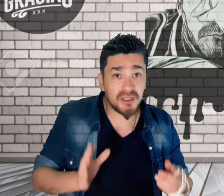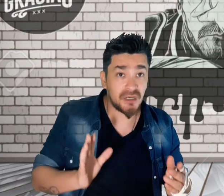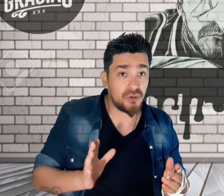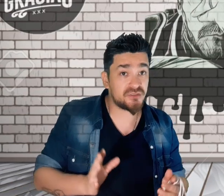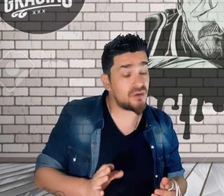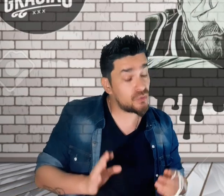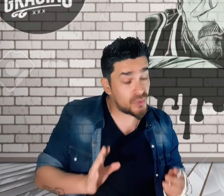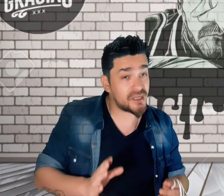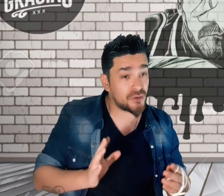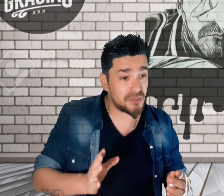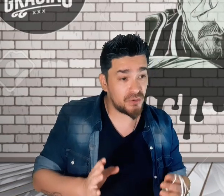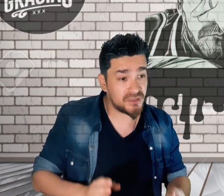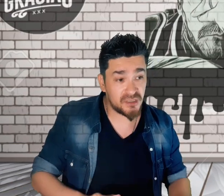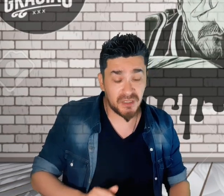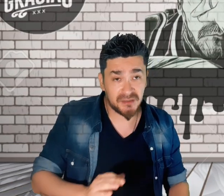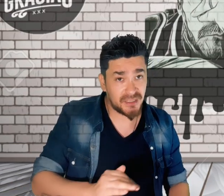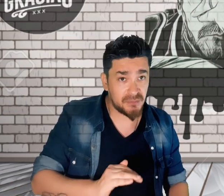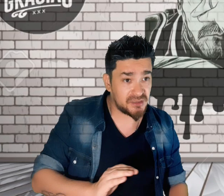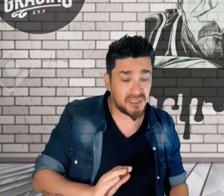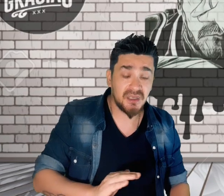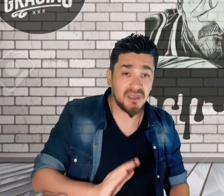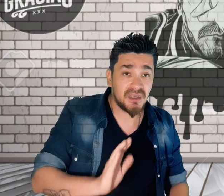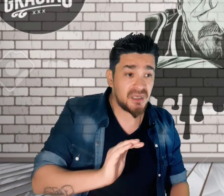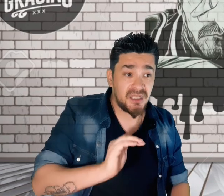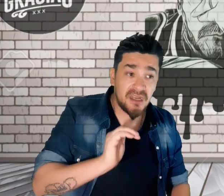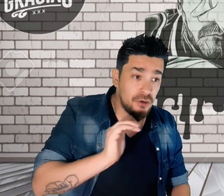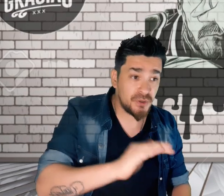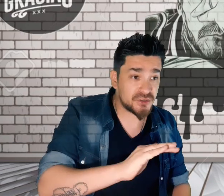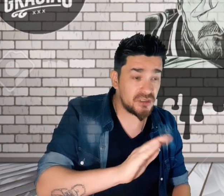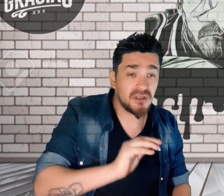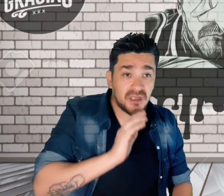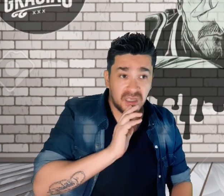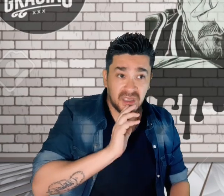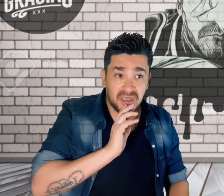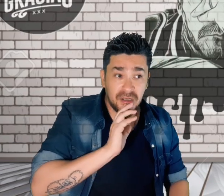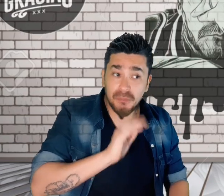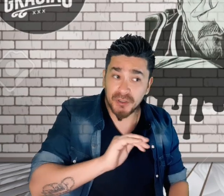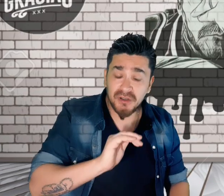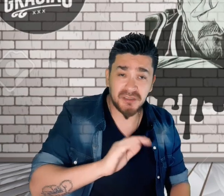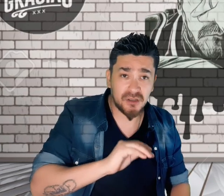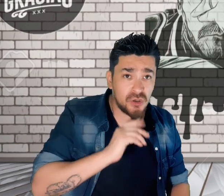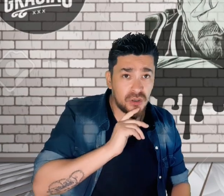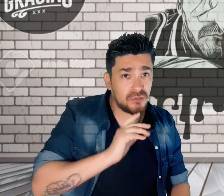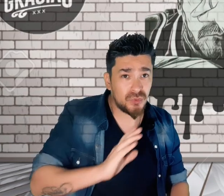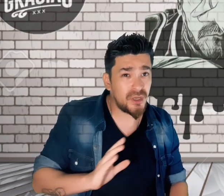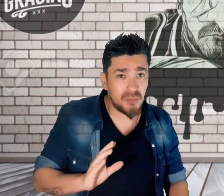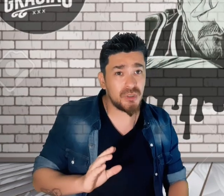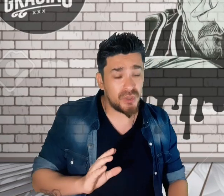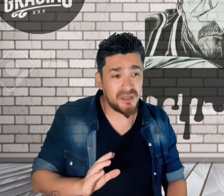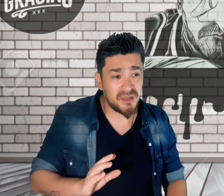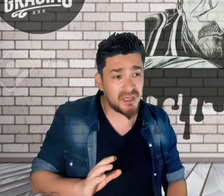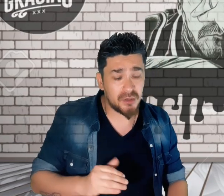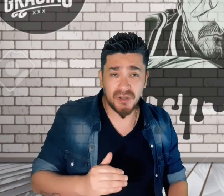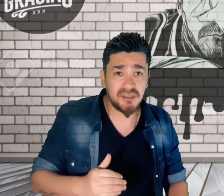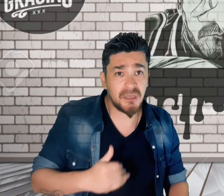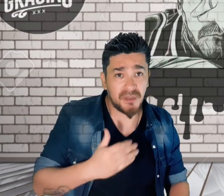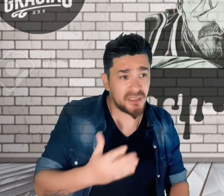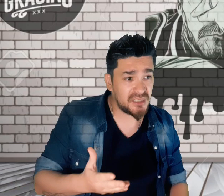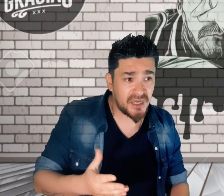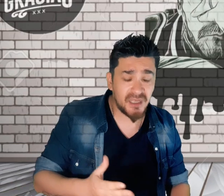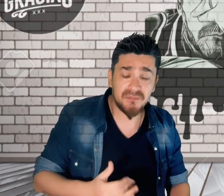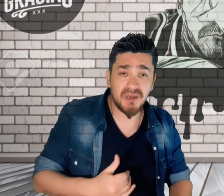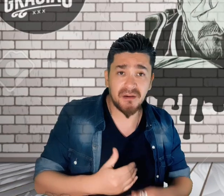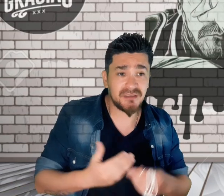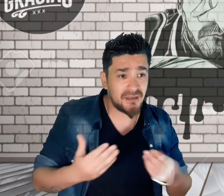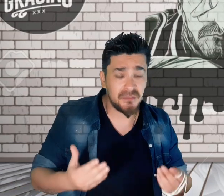hacerlo, pero está bueno hacerlo en un lugar que corresponda, ¿no? Lamentablemente, en el aeropuerto de Texcoco no era muy buena idea, como les dije,